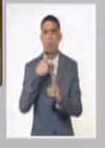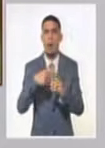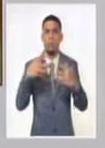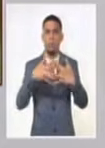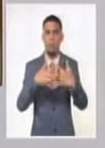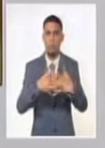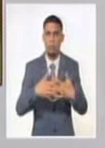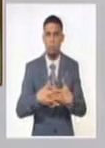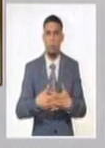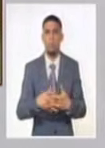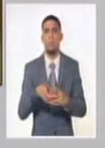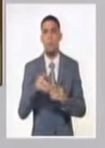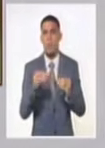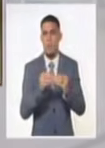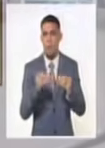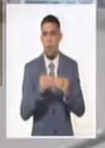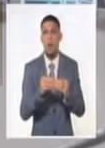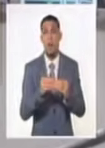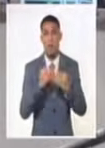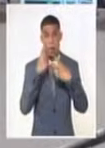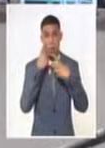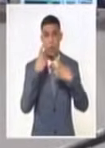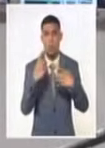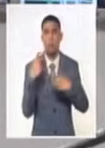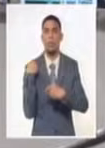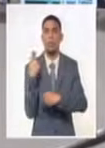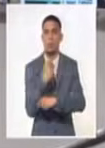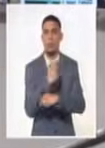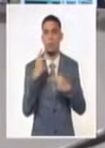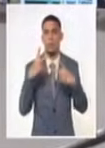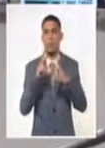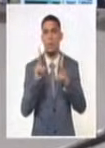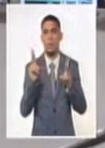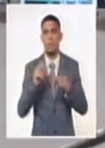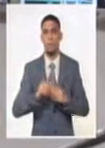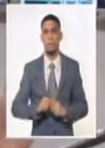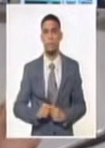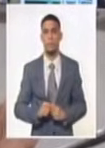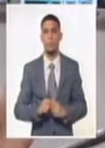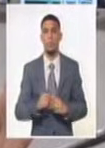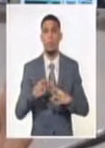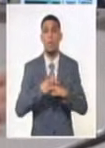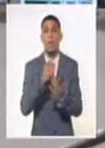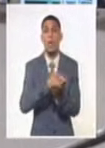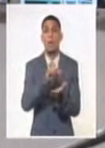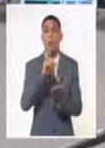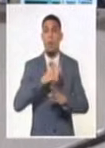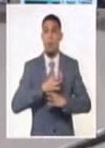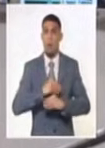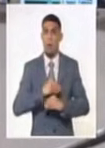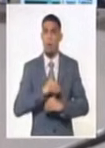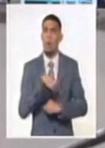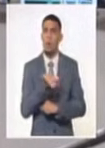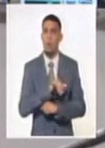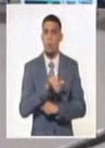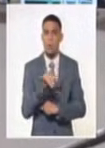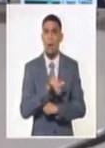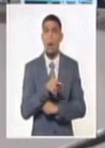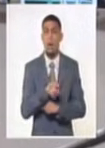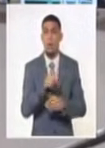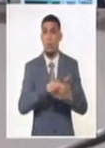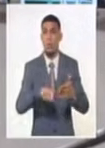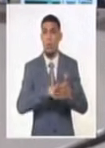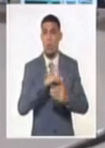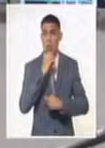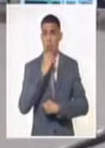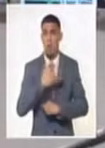forma parte esencial de la formación de un profesional en el país. Y las escuelas pedagógicas igual, están en nuestras escuelas, que por cierto están haciendo una labor bellísima.